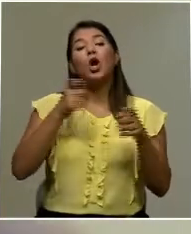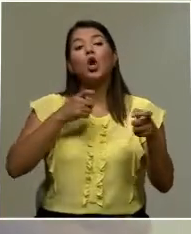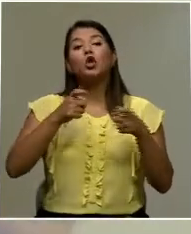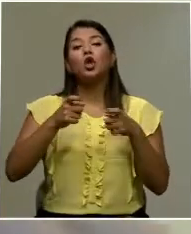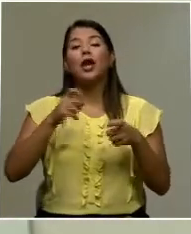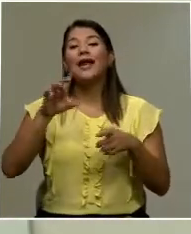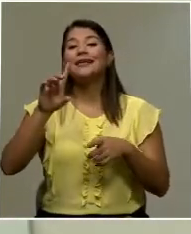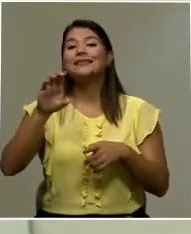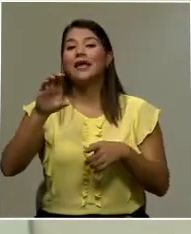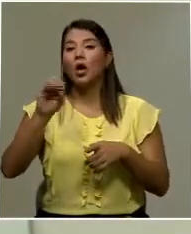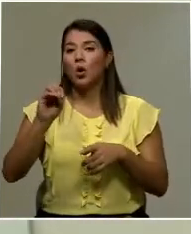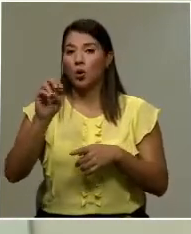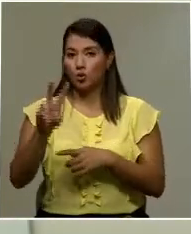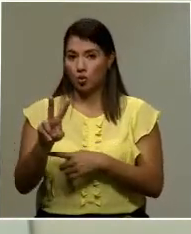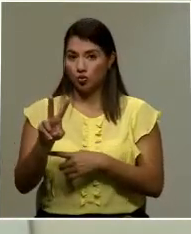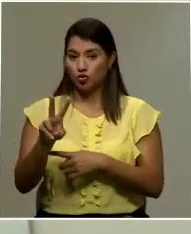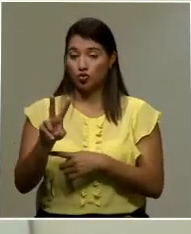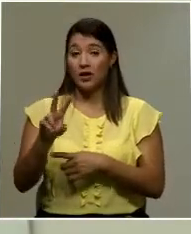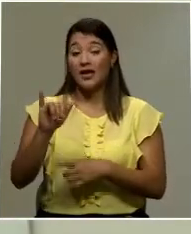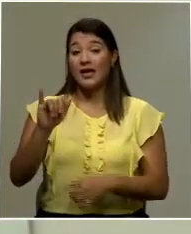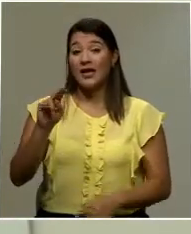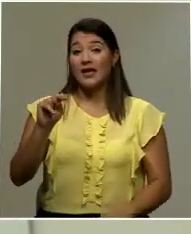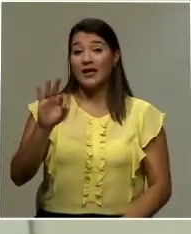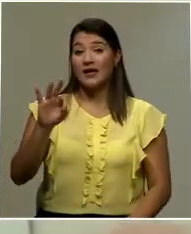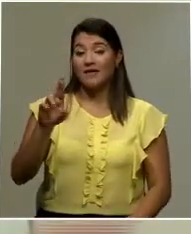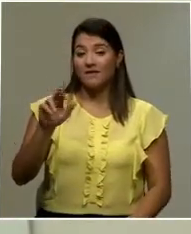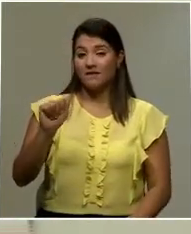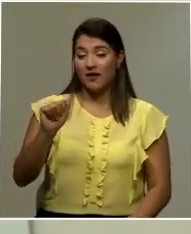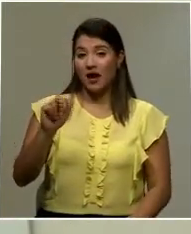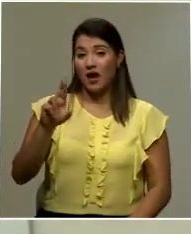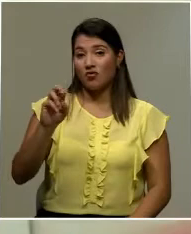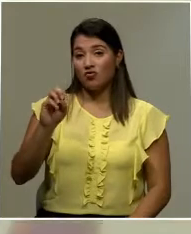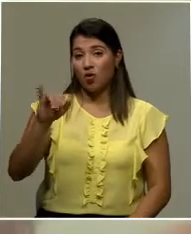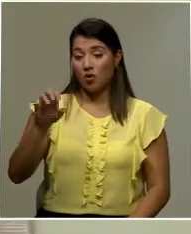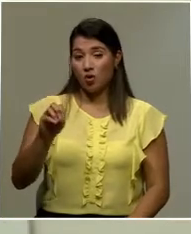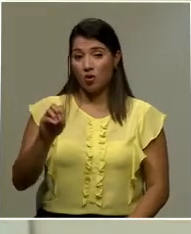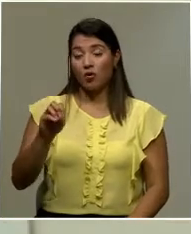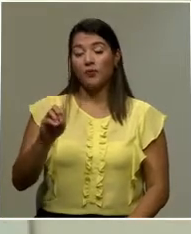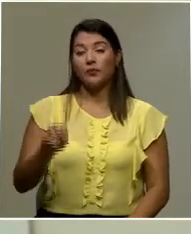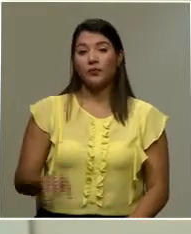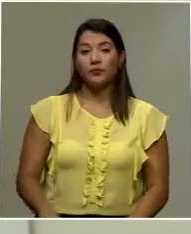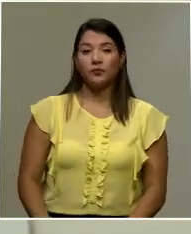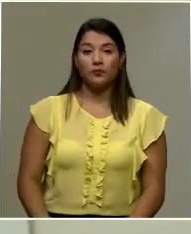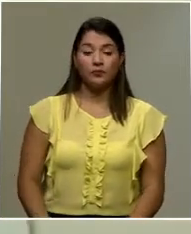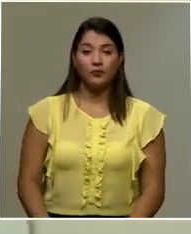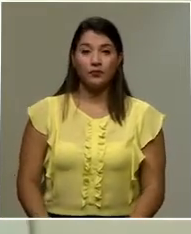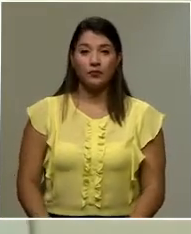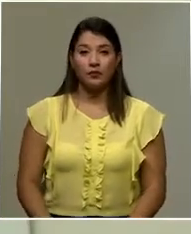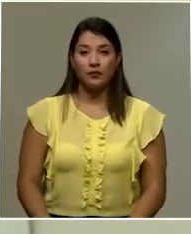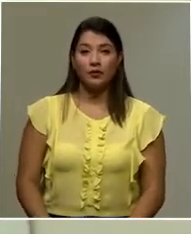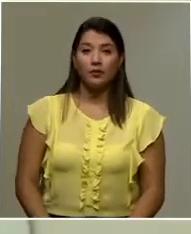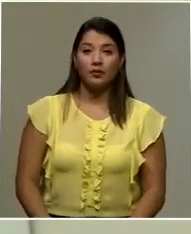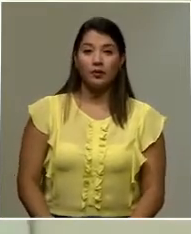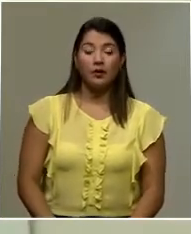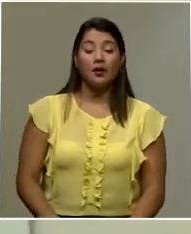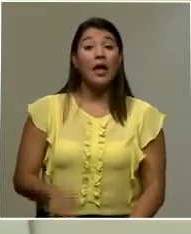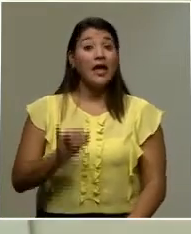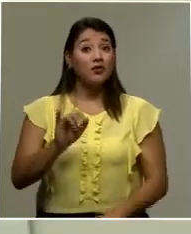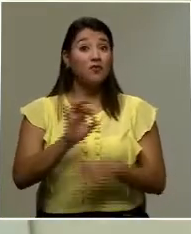de carbono, de CO2, de infrarrojos. En inglés es NDIR, Non-Dispersive Infrared. Estos funcionan